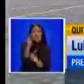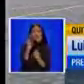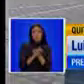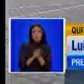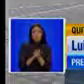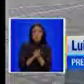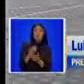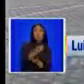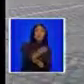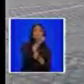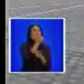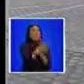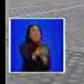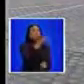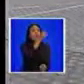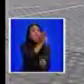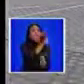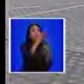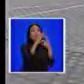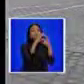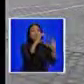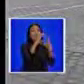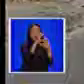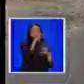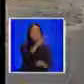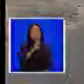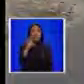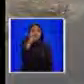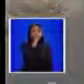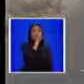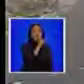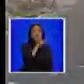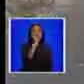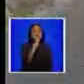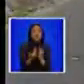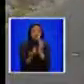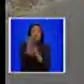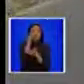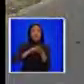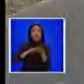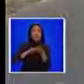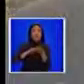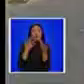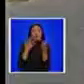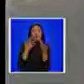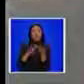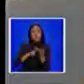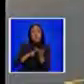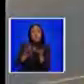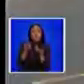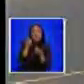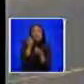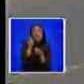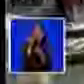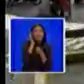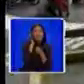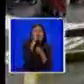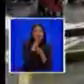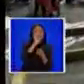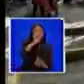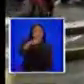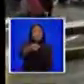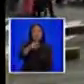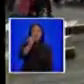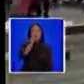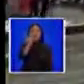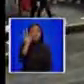otras federaciones, entre ellas la de transporte interprovincial, esperan una nueva reunión para definir si se movilizan o no el próximo 29